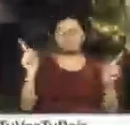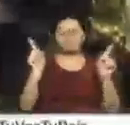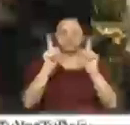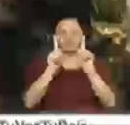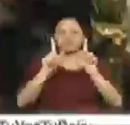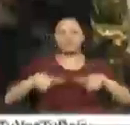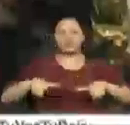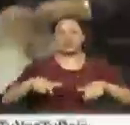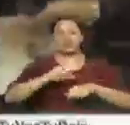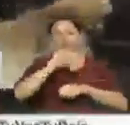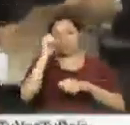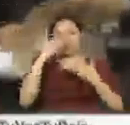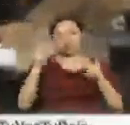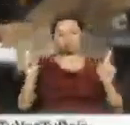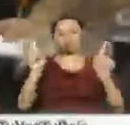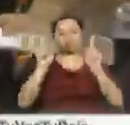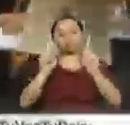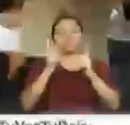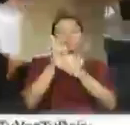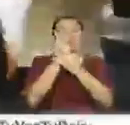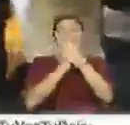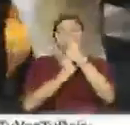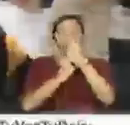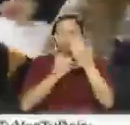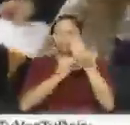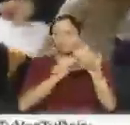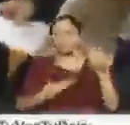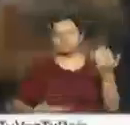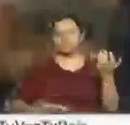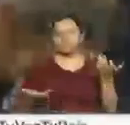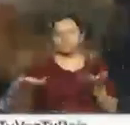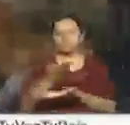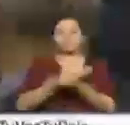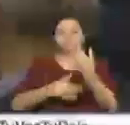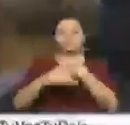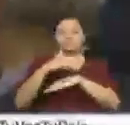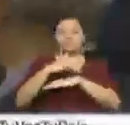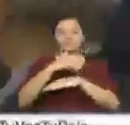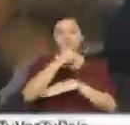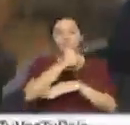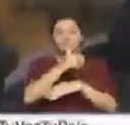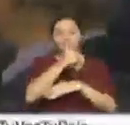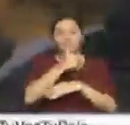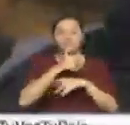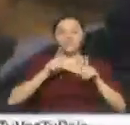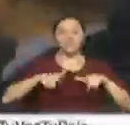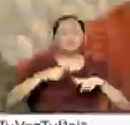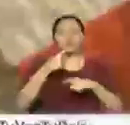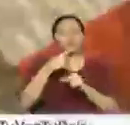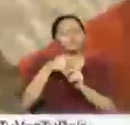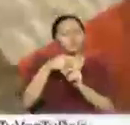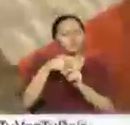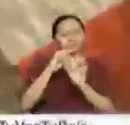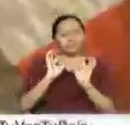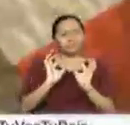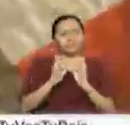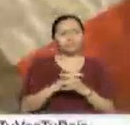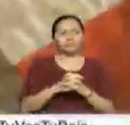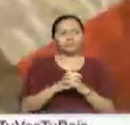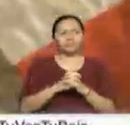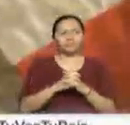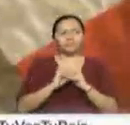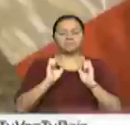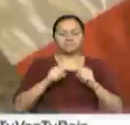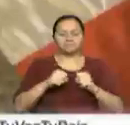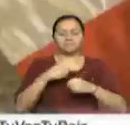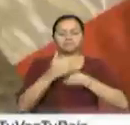Kuczynski. Ambos presidentes sostuvieron una audiencia privada, a la cual Moreno calificó de fructífera. En la cual pues hemos